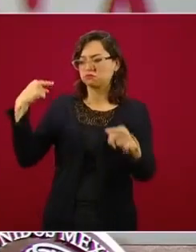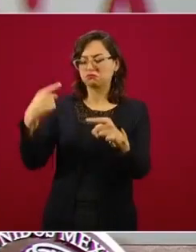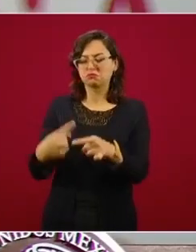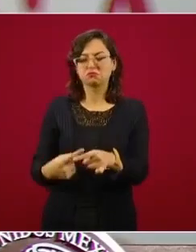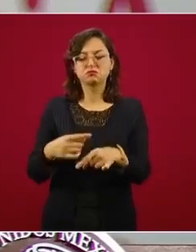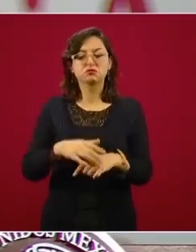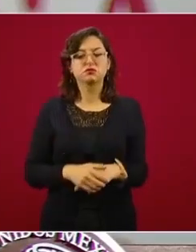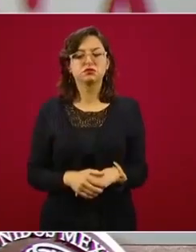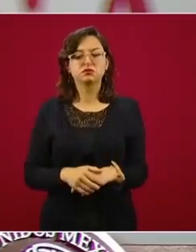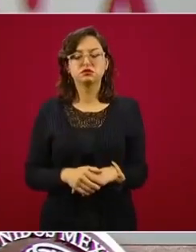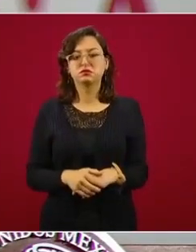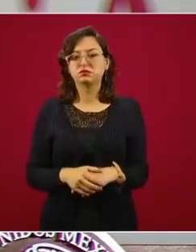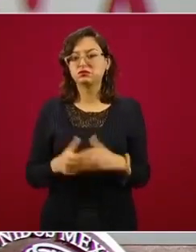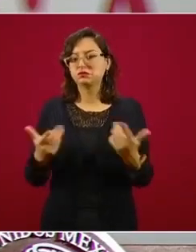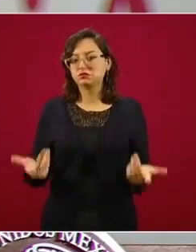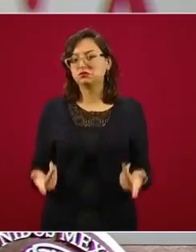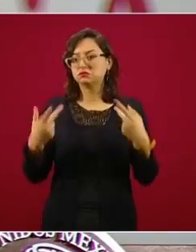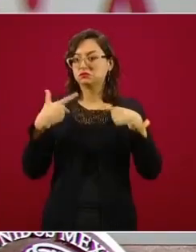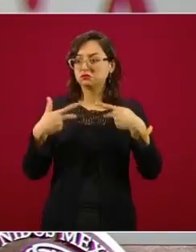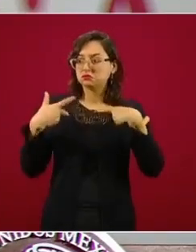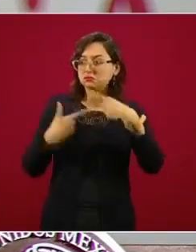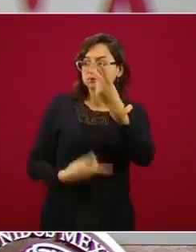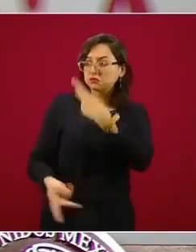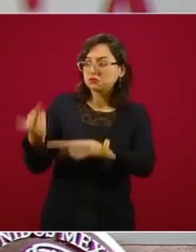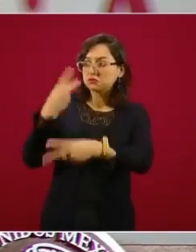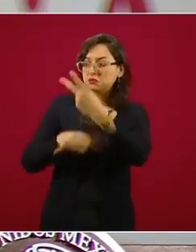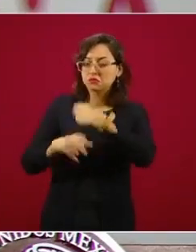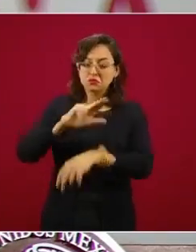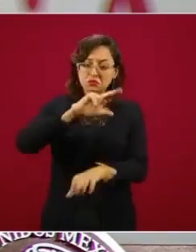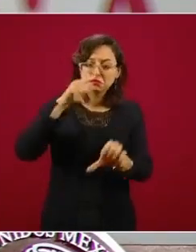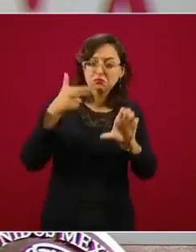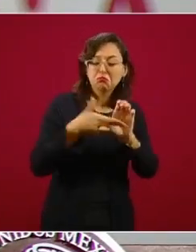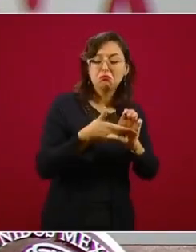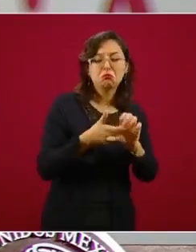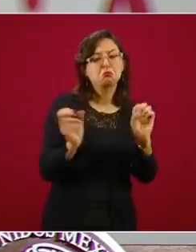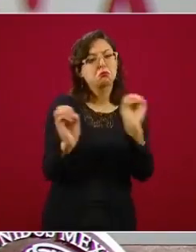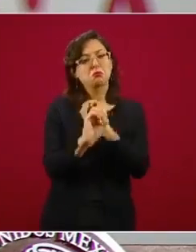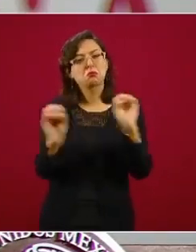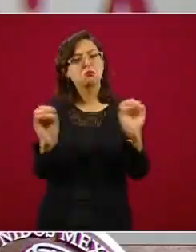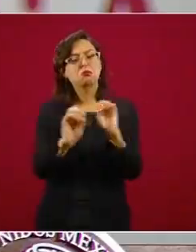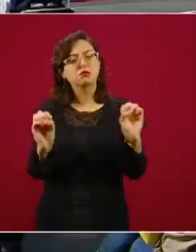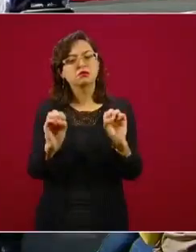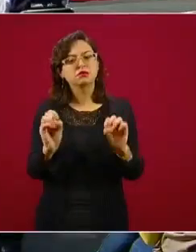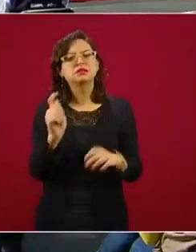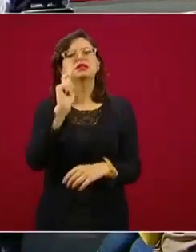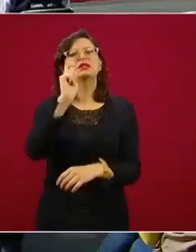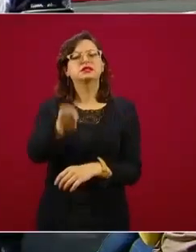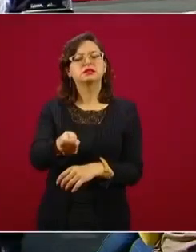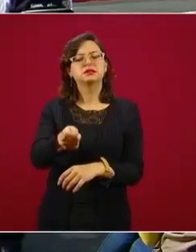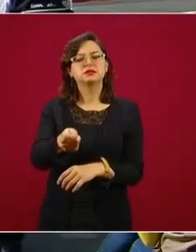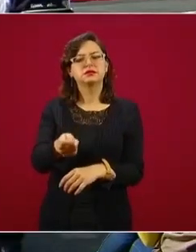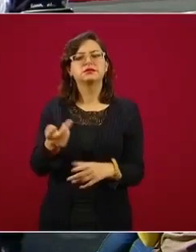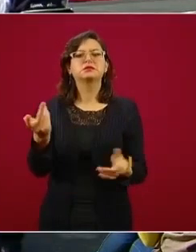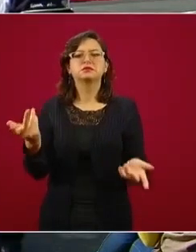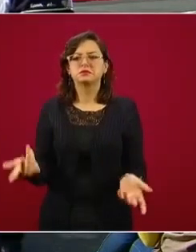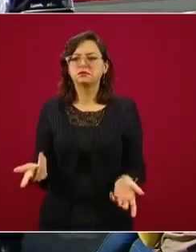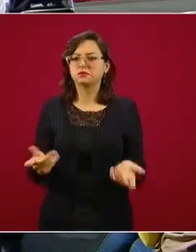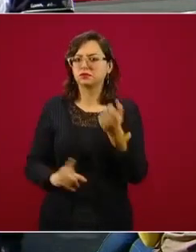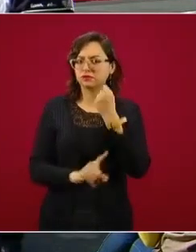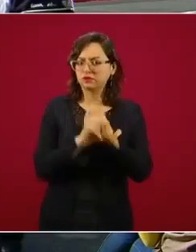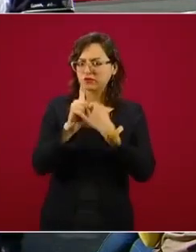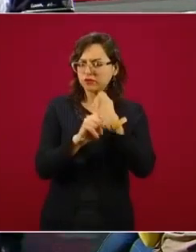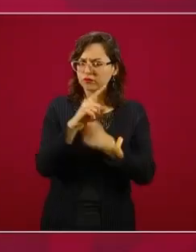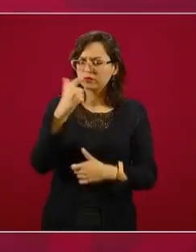habido personas que se acerquen, y eso pues de una u otra manera a nosotros nos indica que no hay todavía